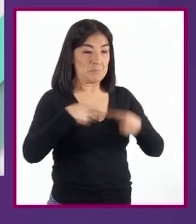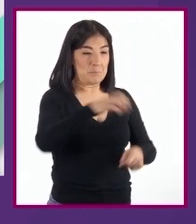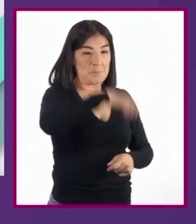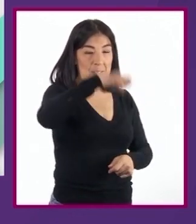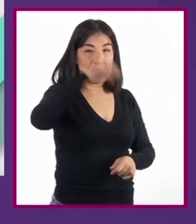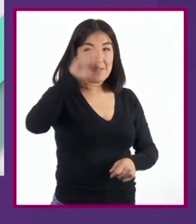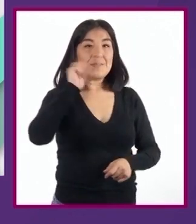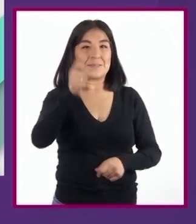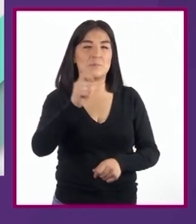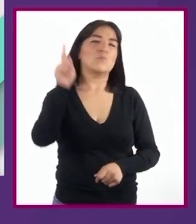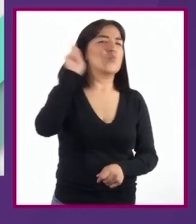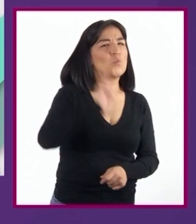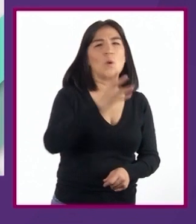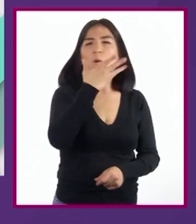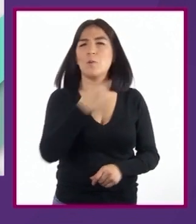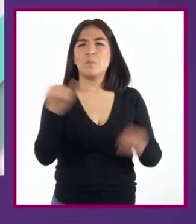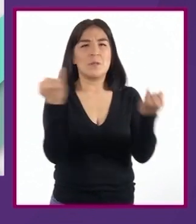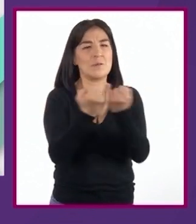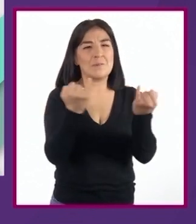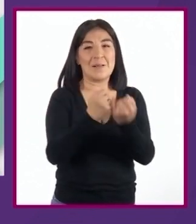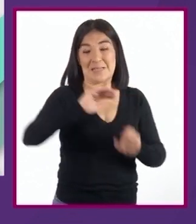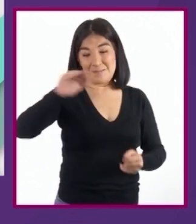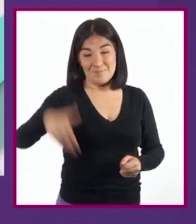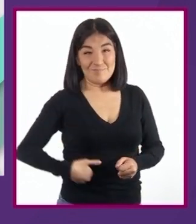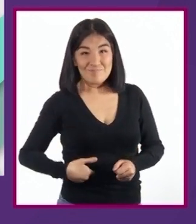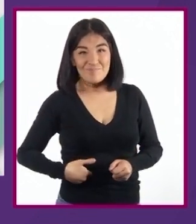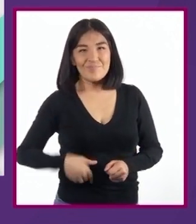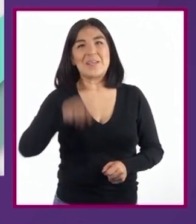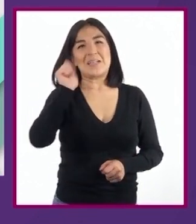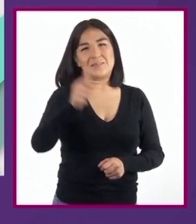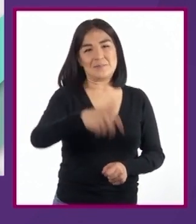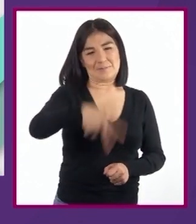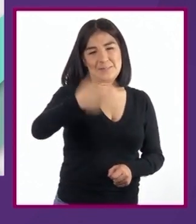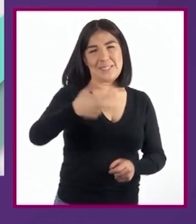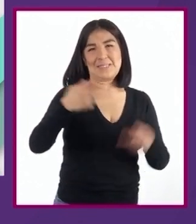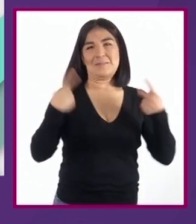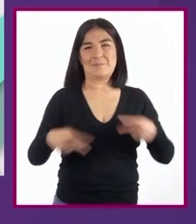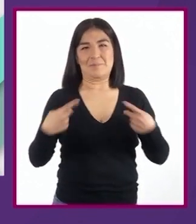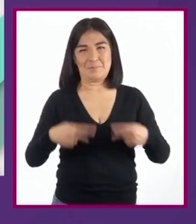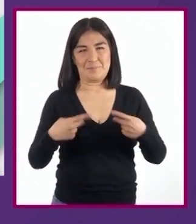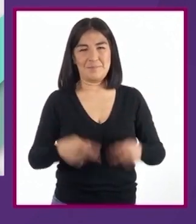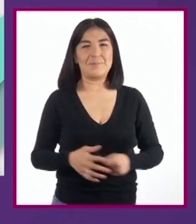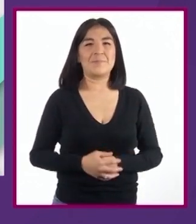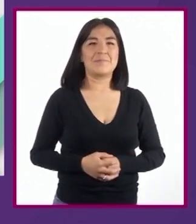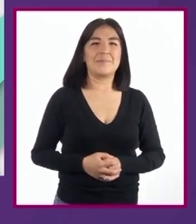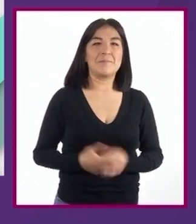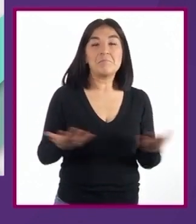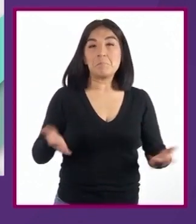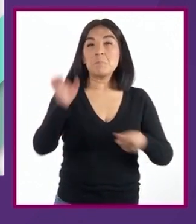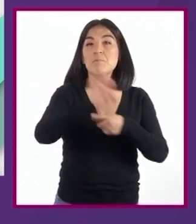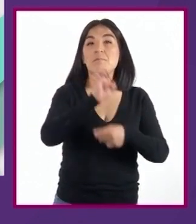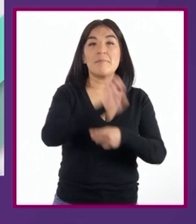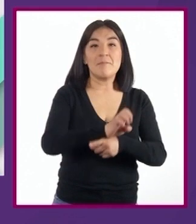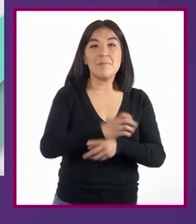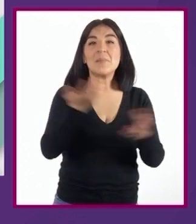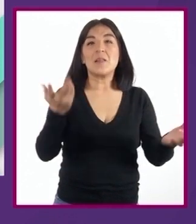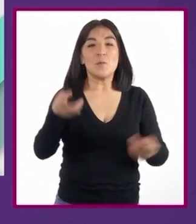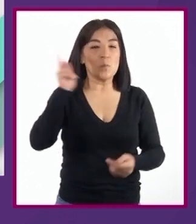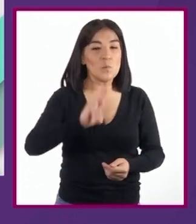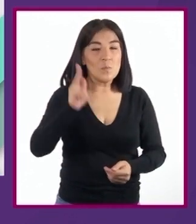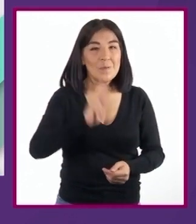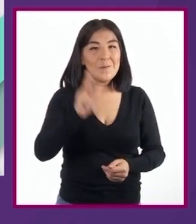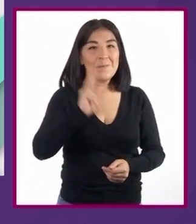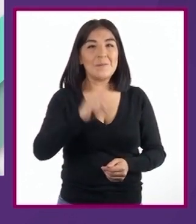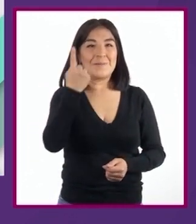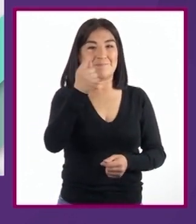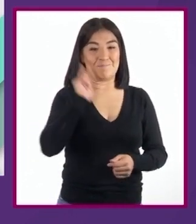años, tanto mujeres como hombres, que tuvo un accidente es de 13 personas. Entonces, la probabilidad de que